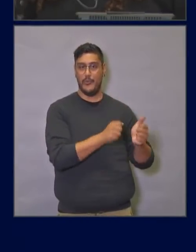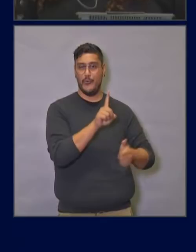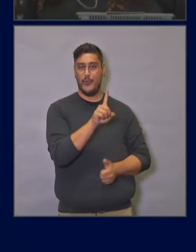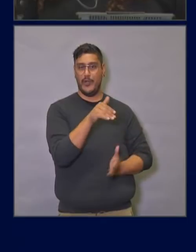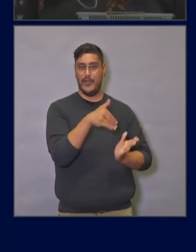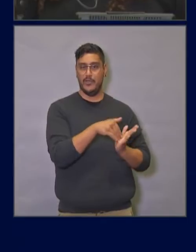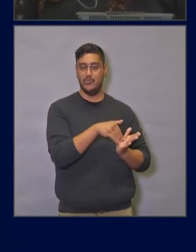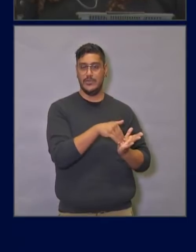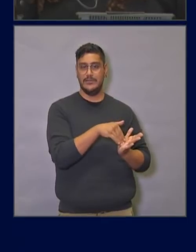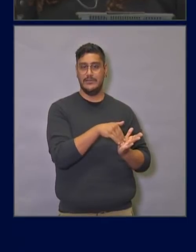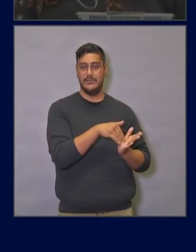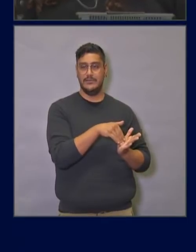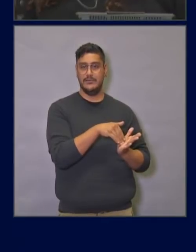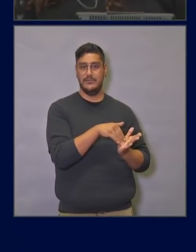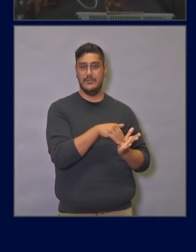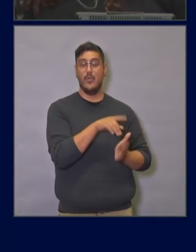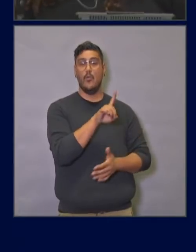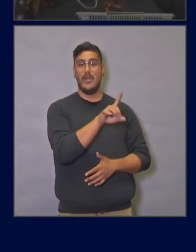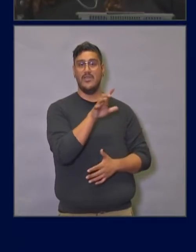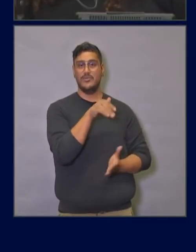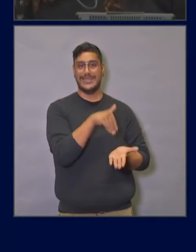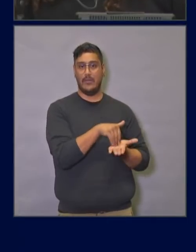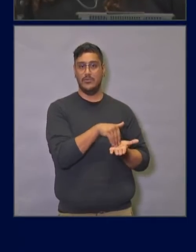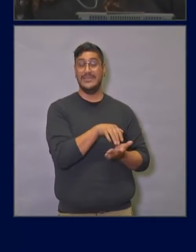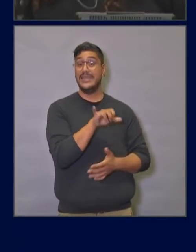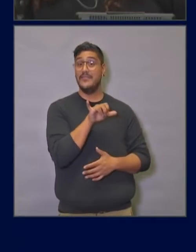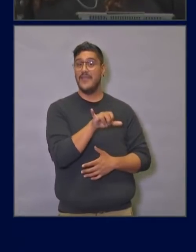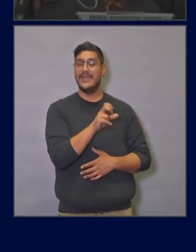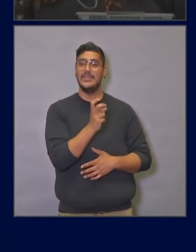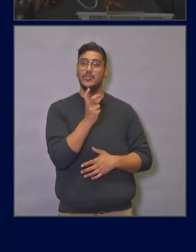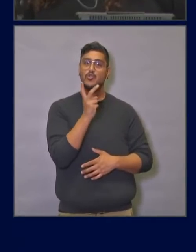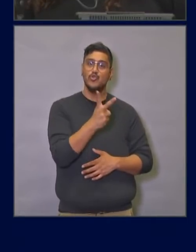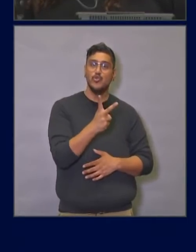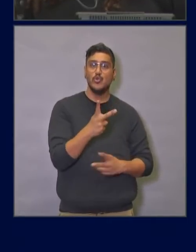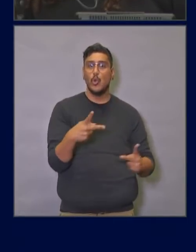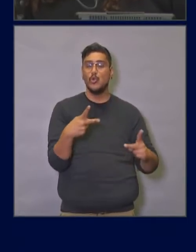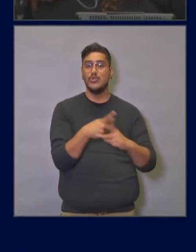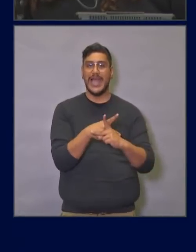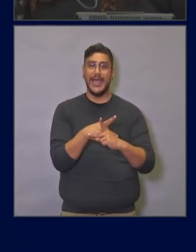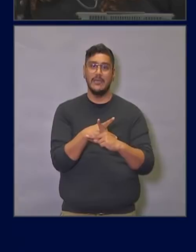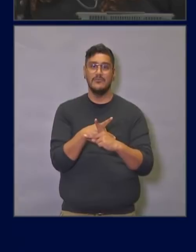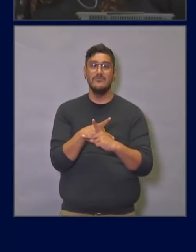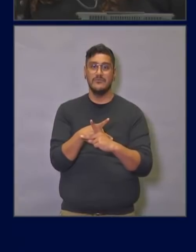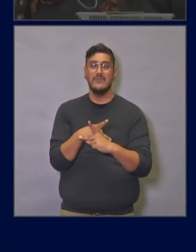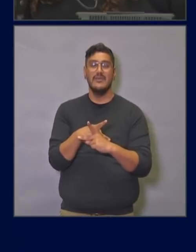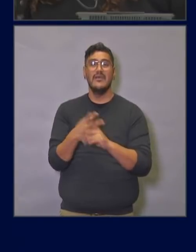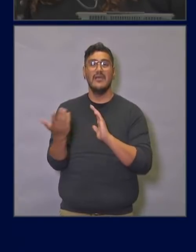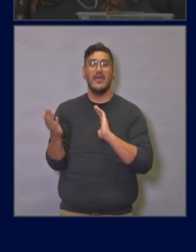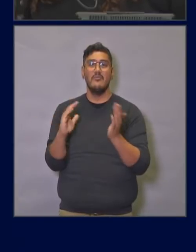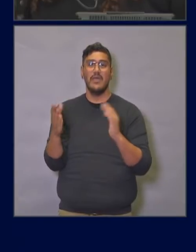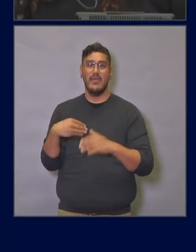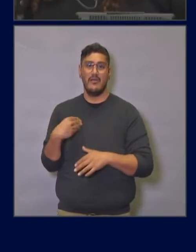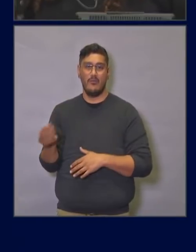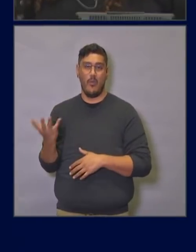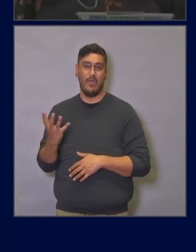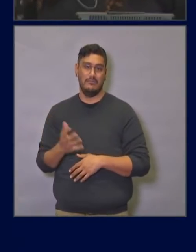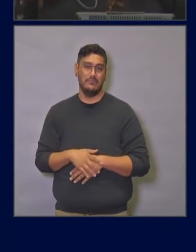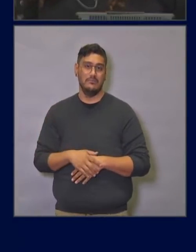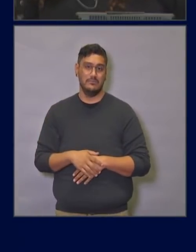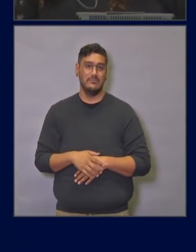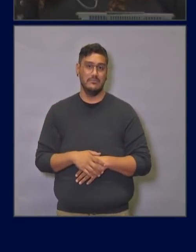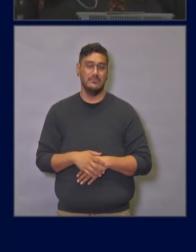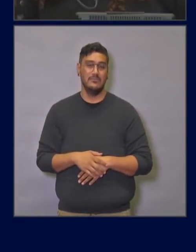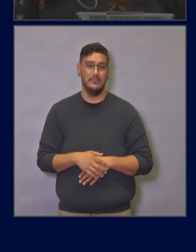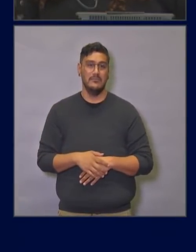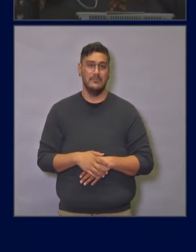habitantes. Esto es casi más de 2 veces y medio la tasa de mortalidad en comparación con los residentes blancos.